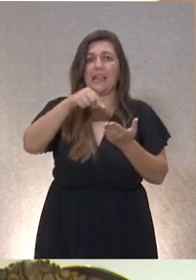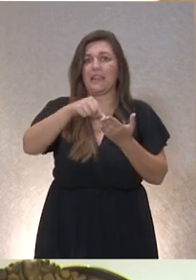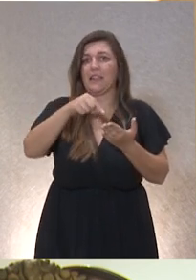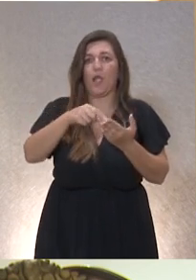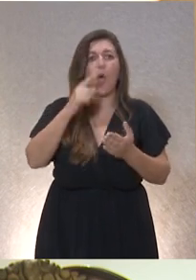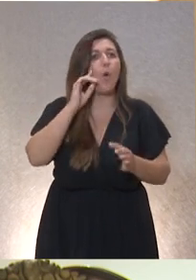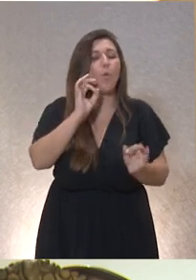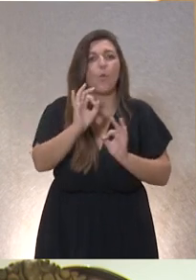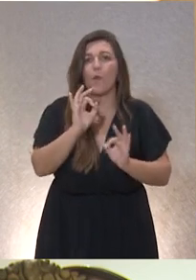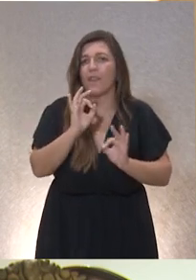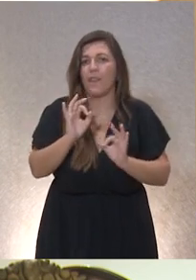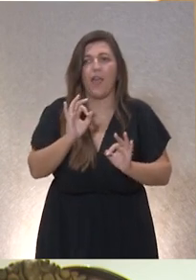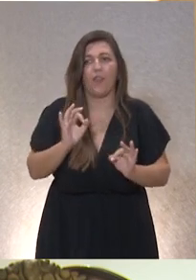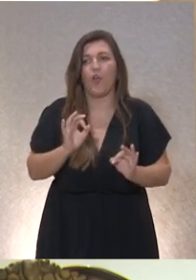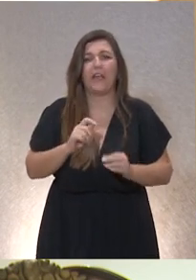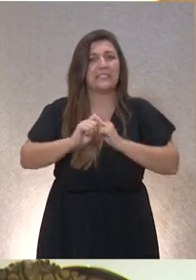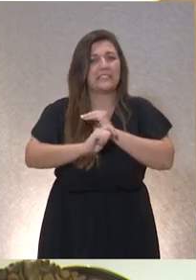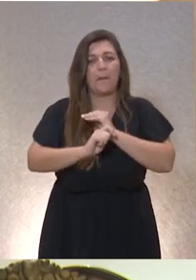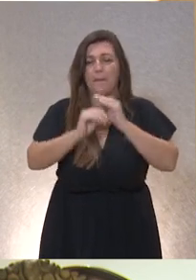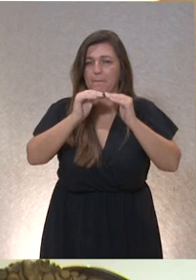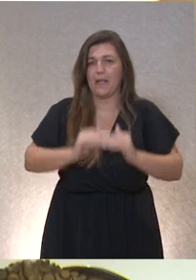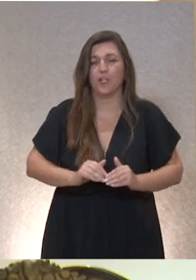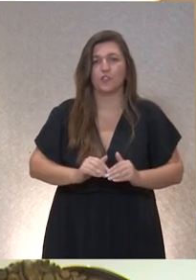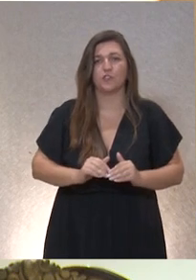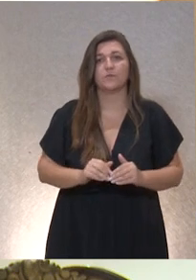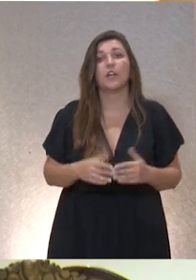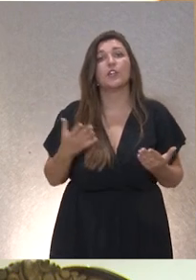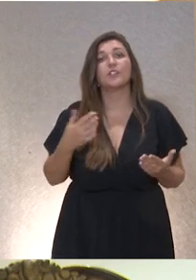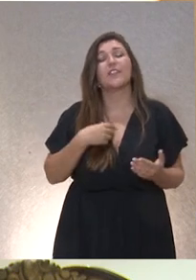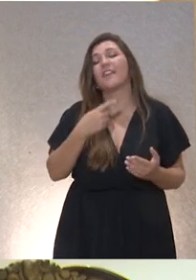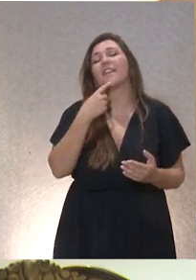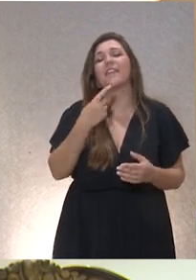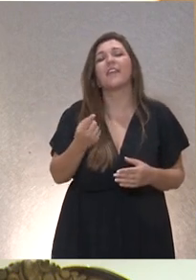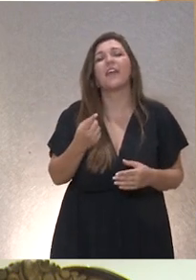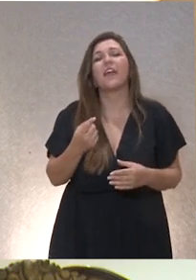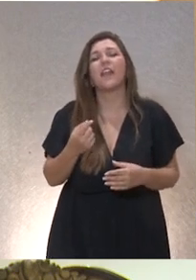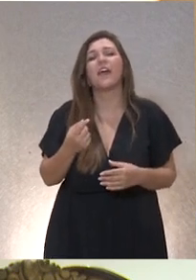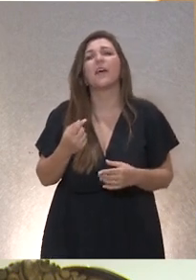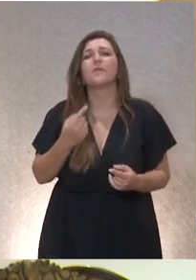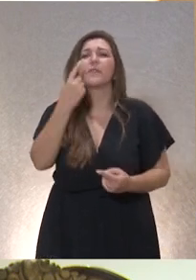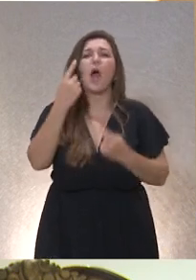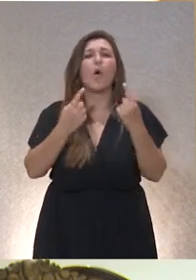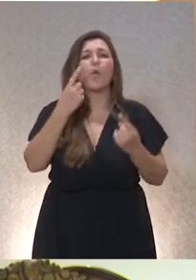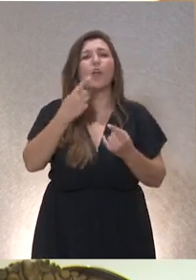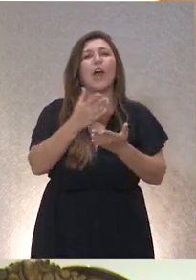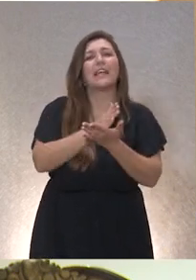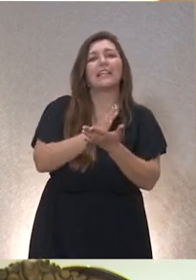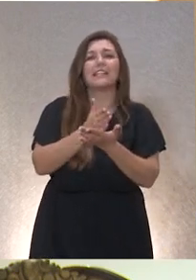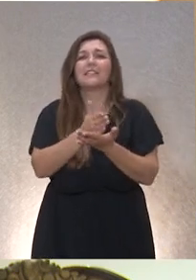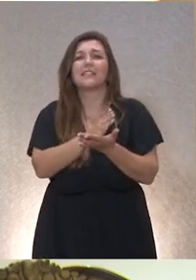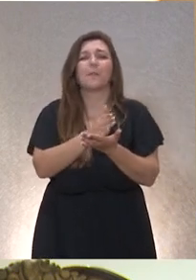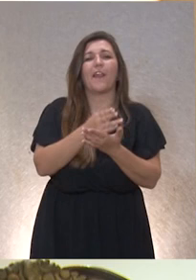ser más cuidadosos y menos tramposos no quiero dejar de mencionar la aparición de unos intermediarios interesantes